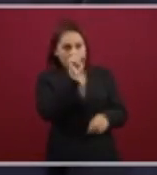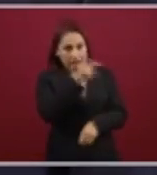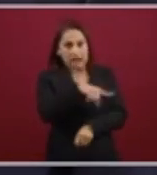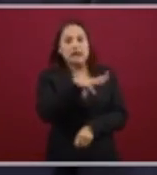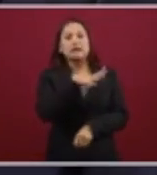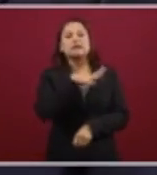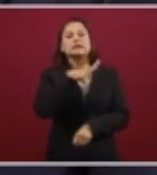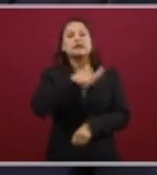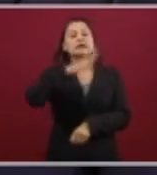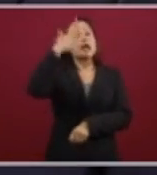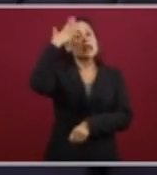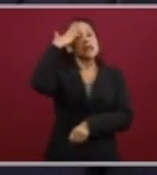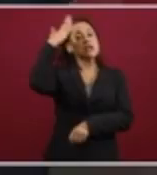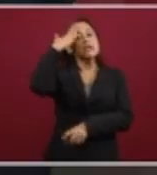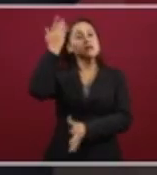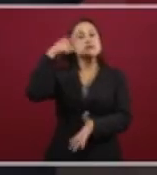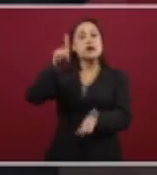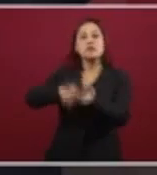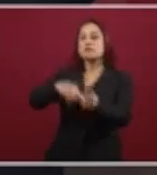campesinos, lo mismo